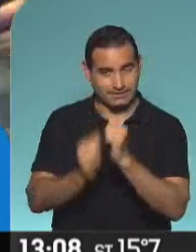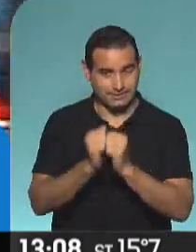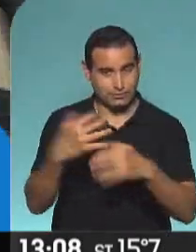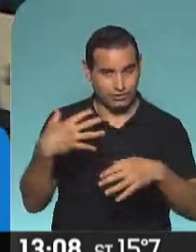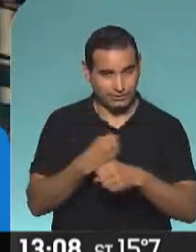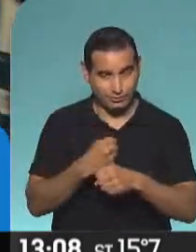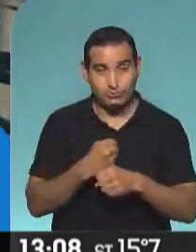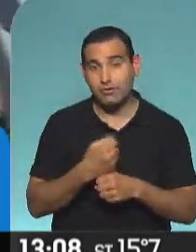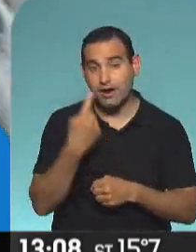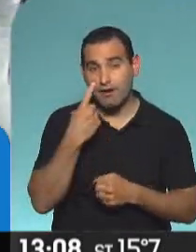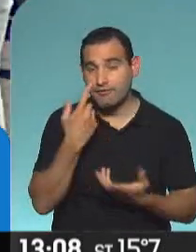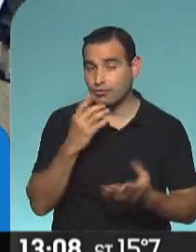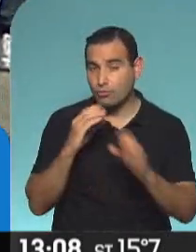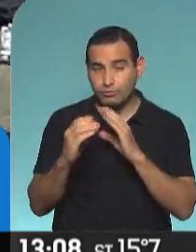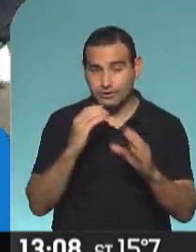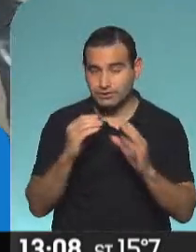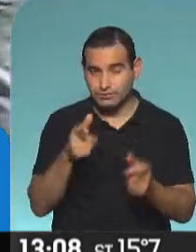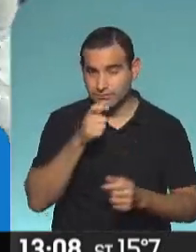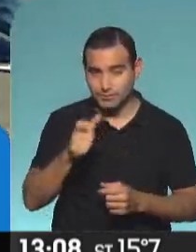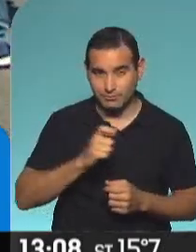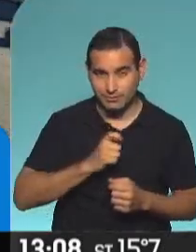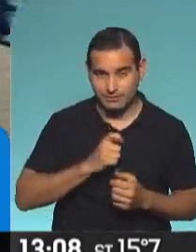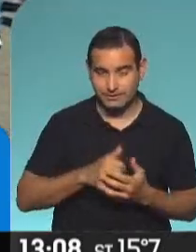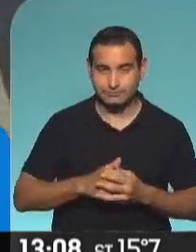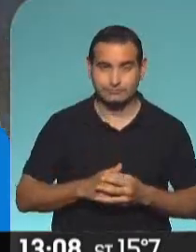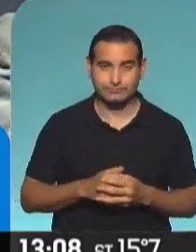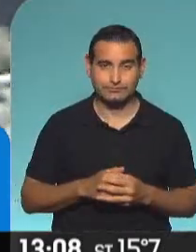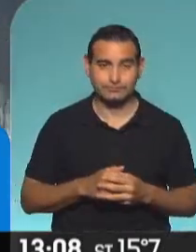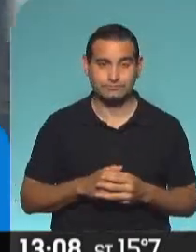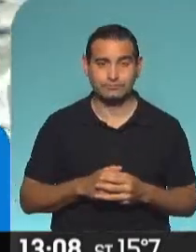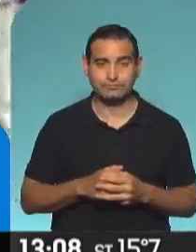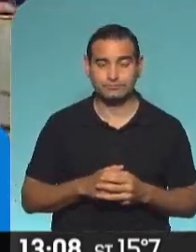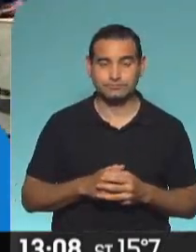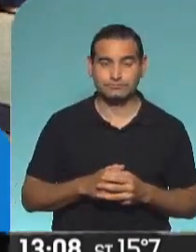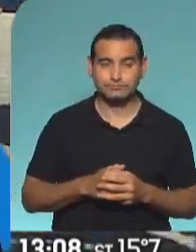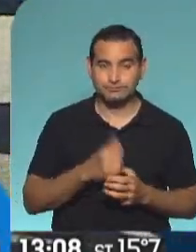para tratar de tener algún tipo de comunicación y de respuesta de parte también de la empresa que los nuclea a todos ellos.